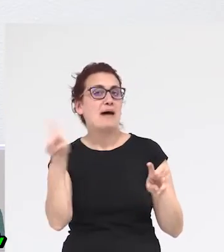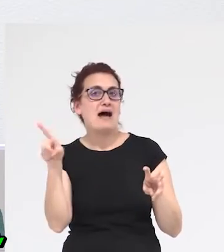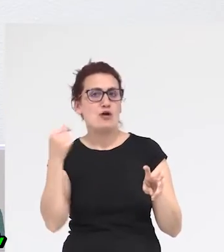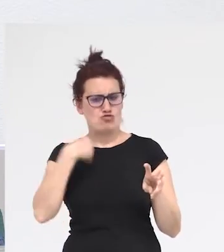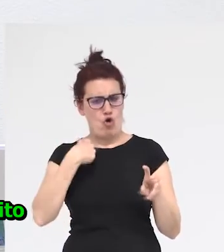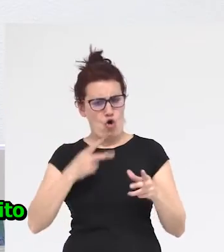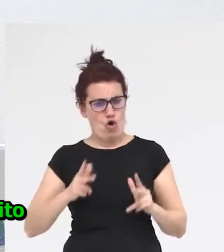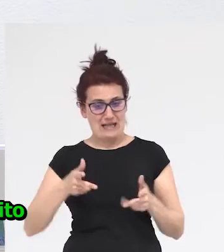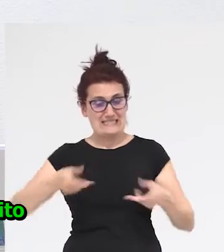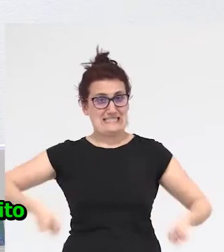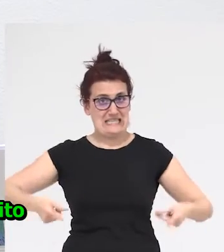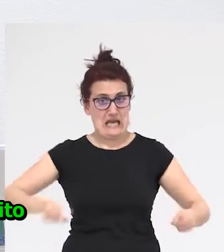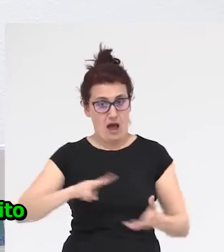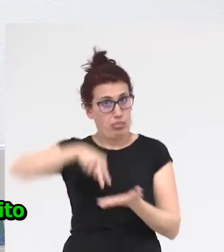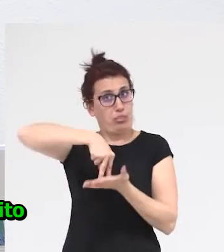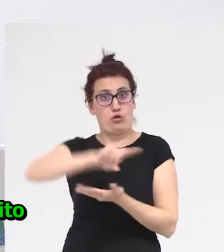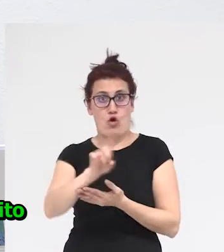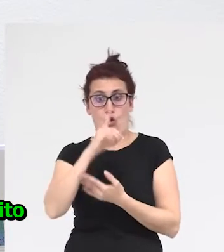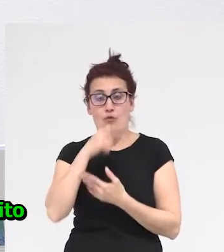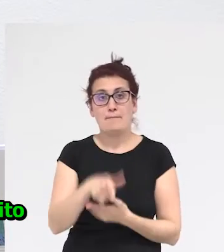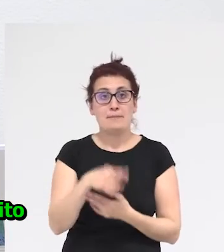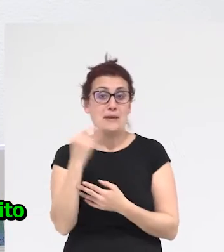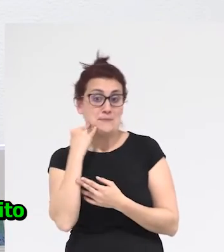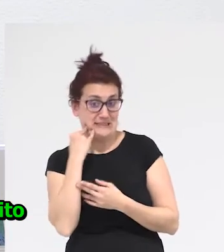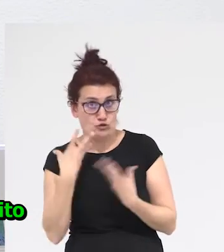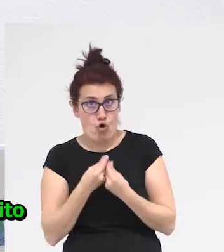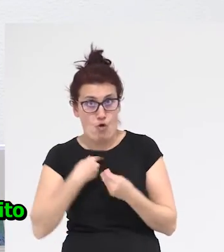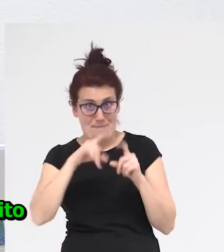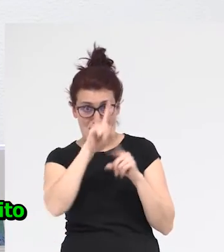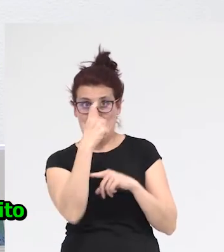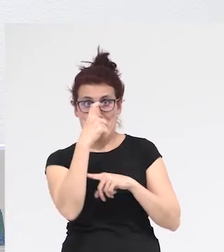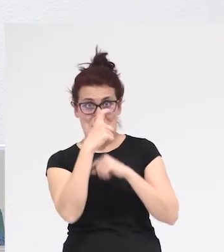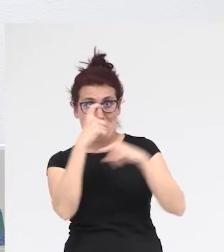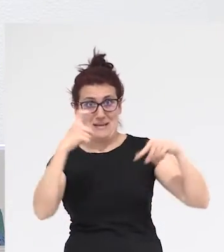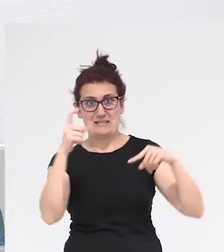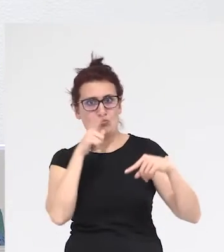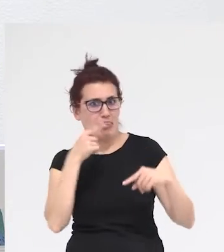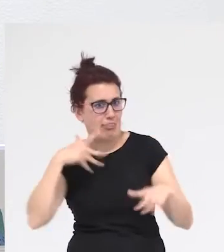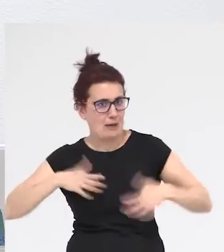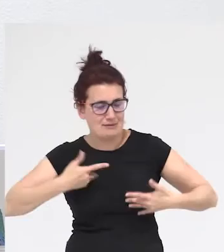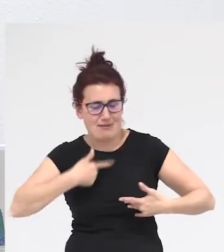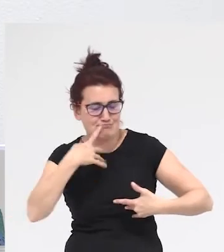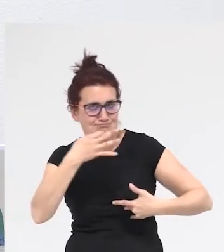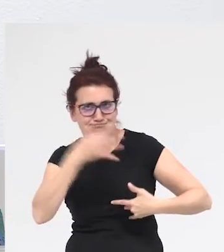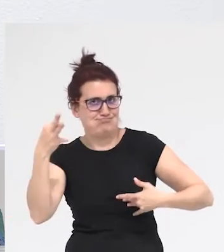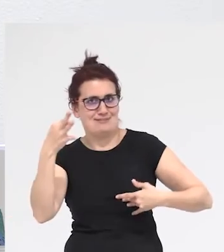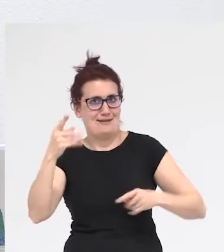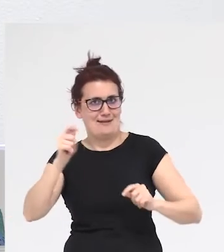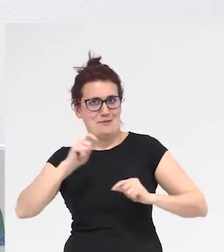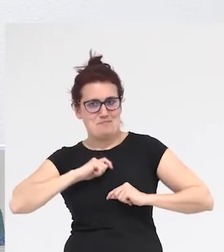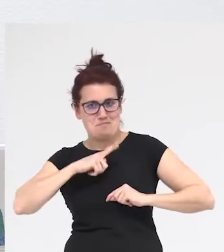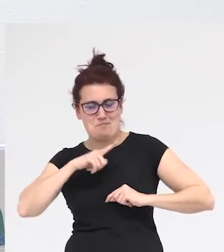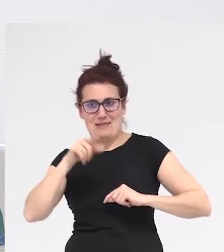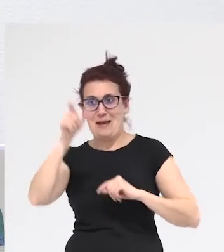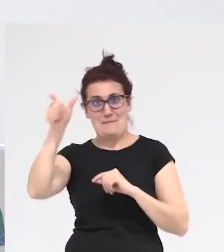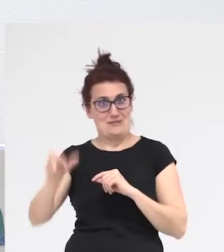no me levanto de la silla, entonces hacer pis con este aparatito fue de repente genial. Este aparato me lo mostró mi asistente, que es